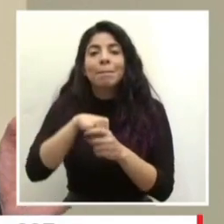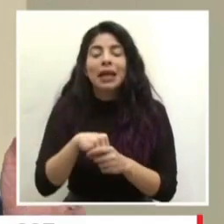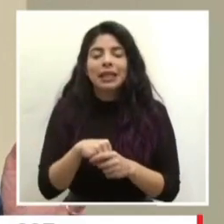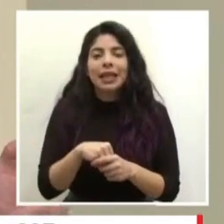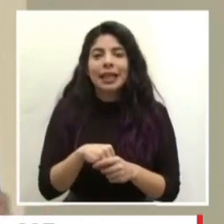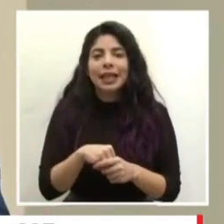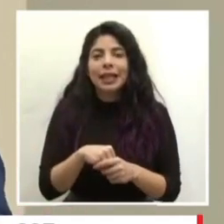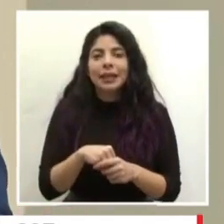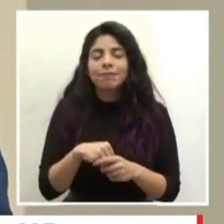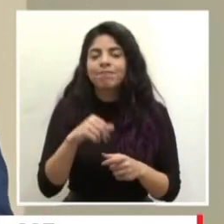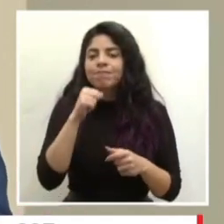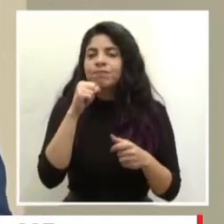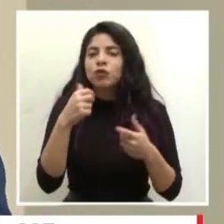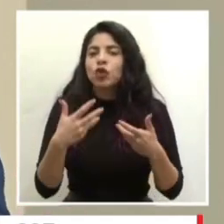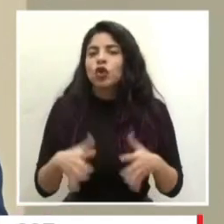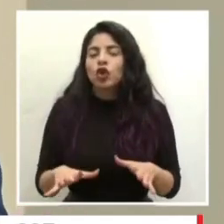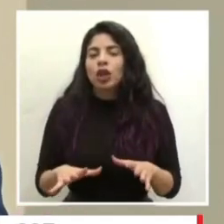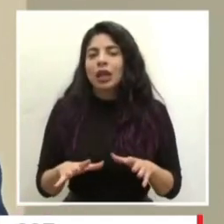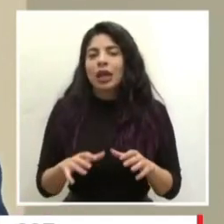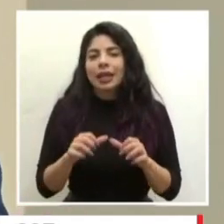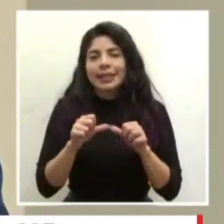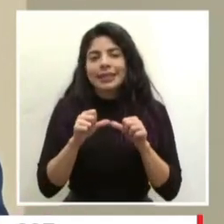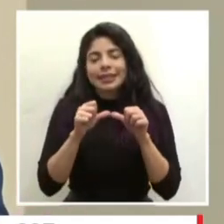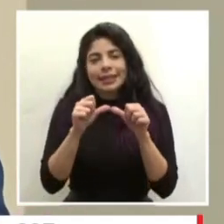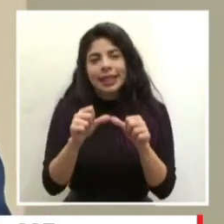que seguir en un asunto